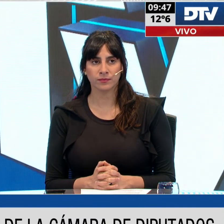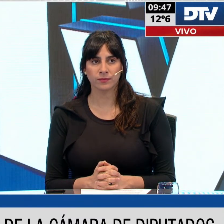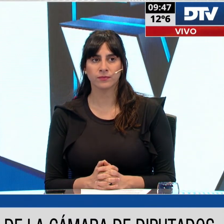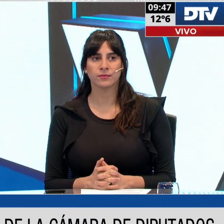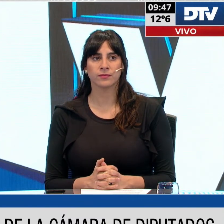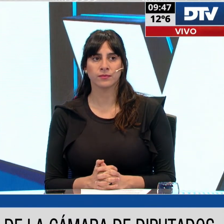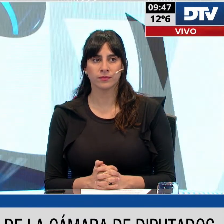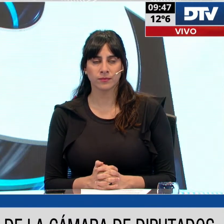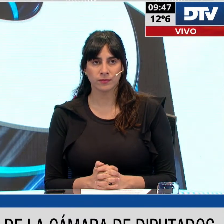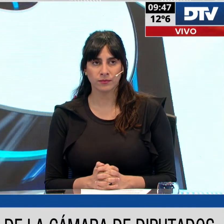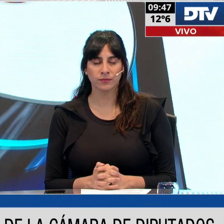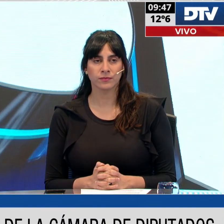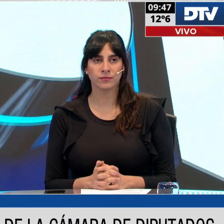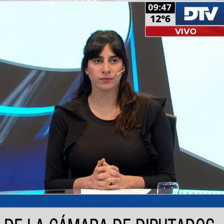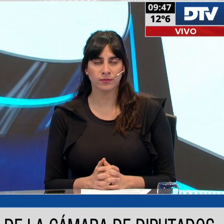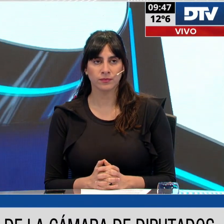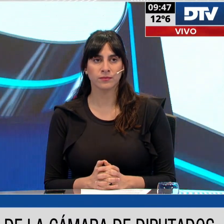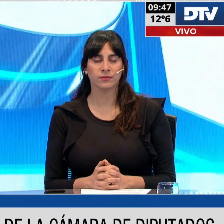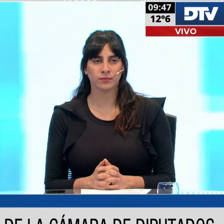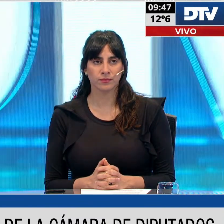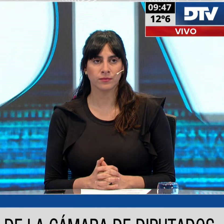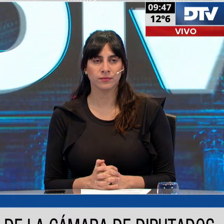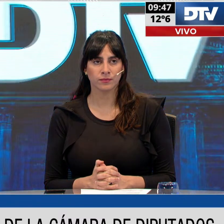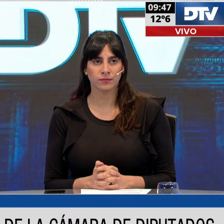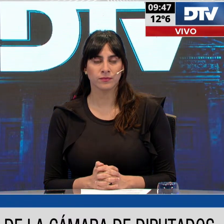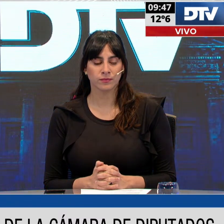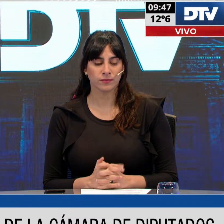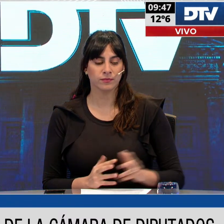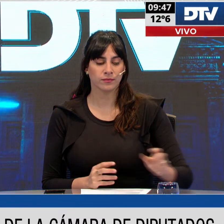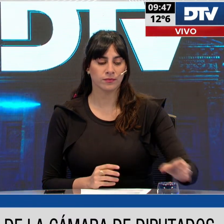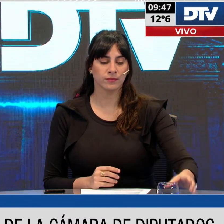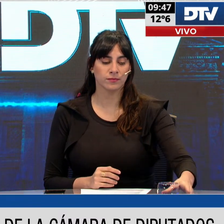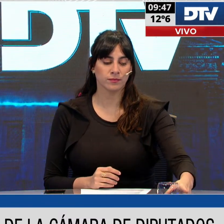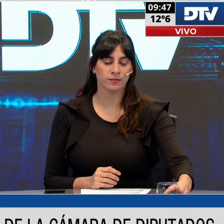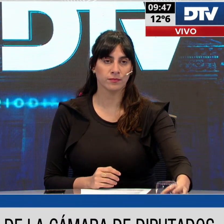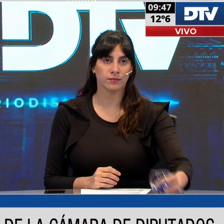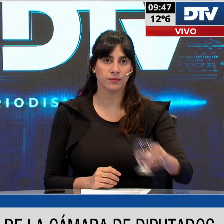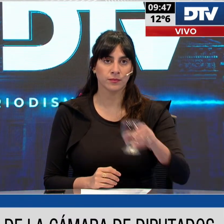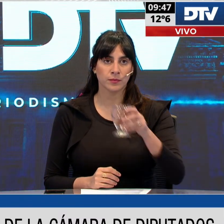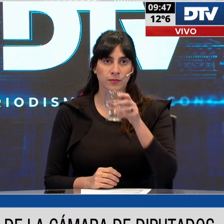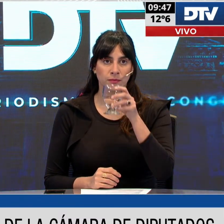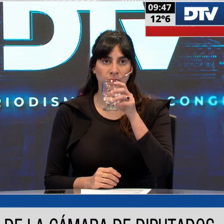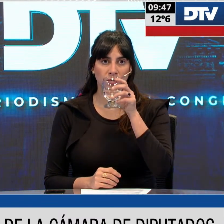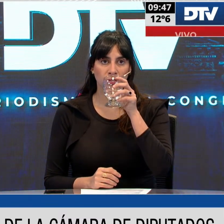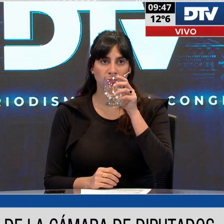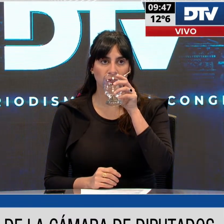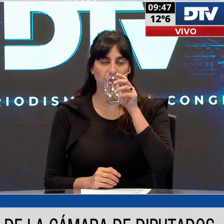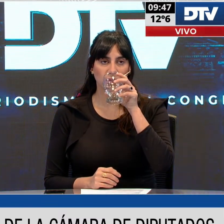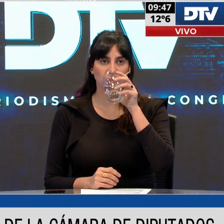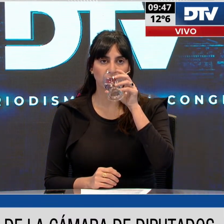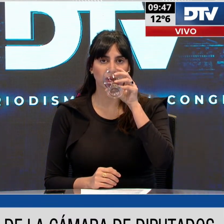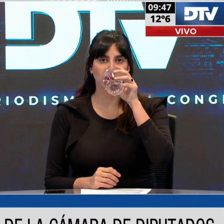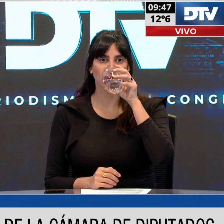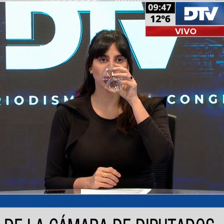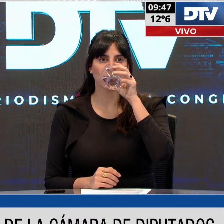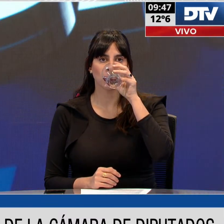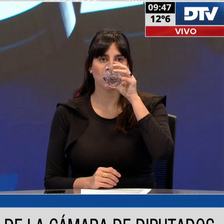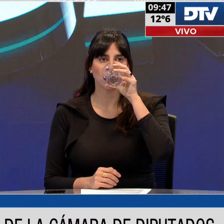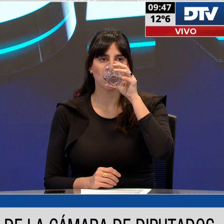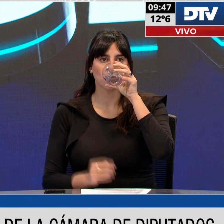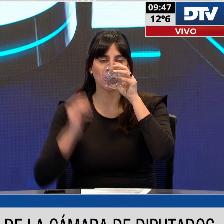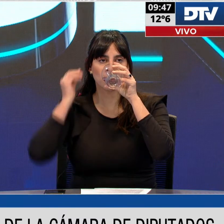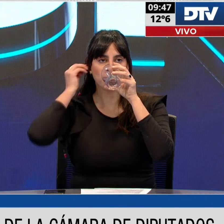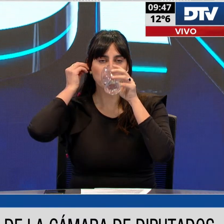hubiese grandes novedades en el sentido de que, bueno, eran temas de consenso mayormente, más allá de que el crédito suba, tuvo